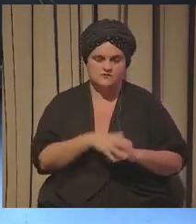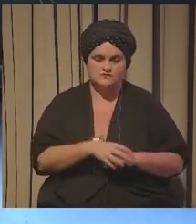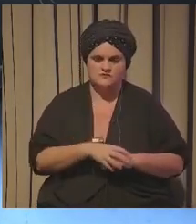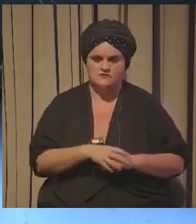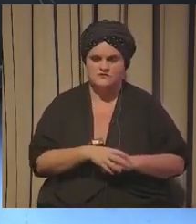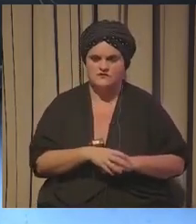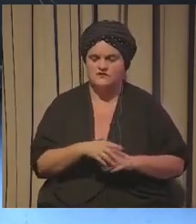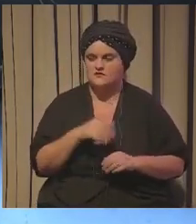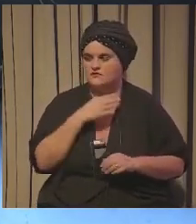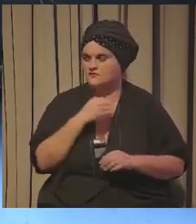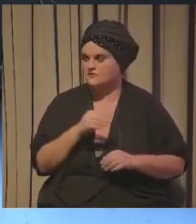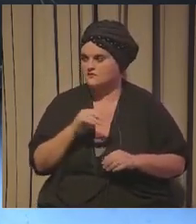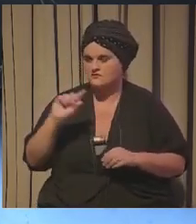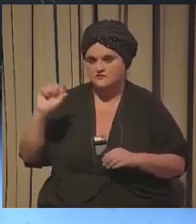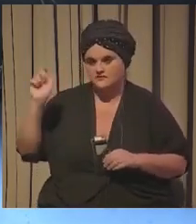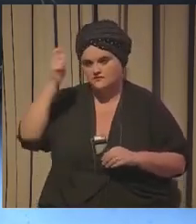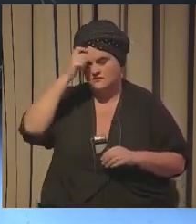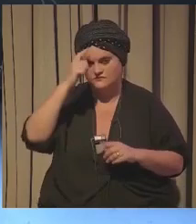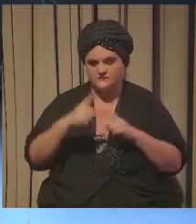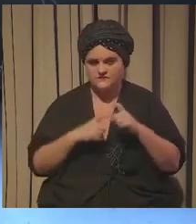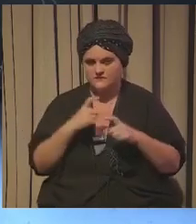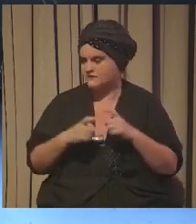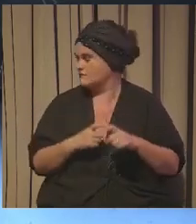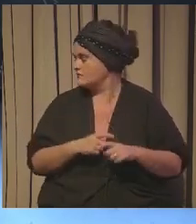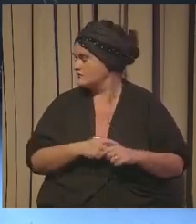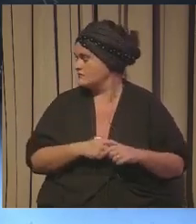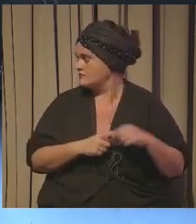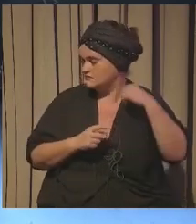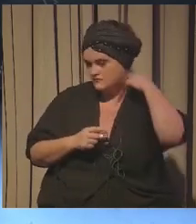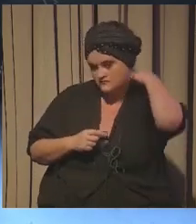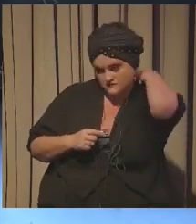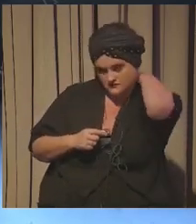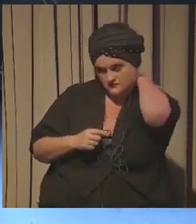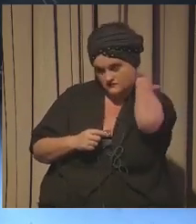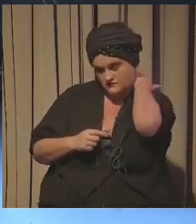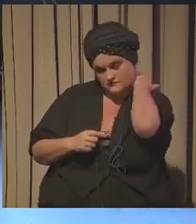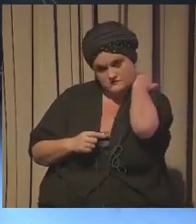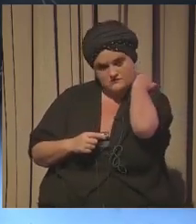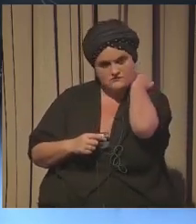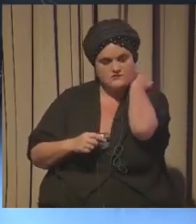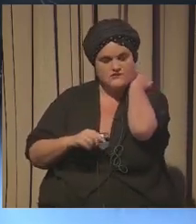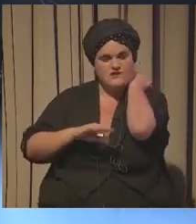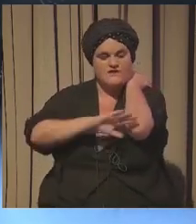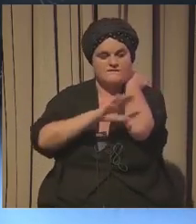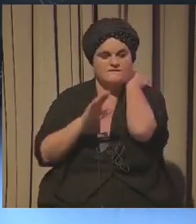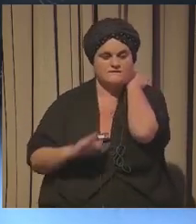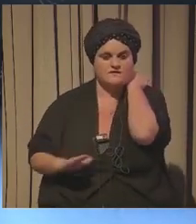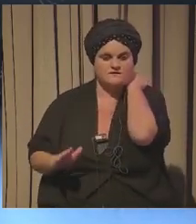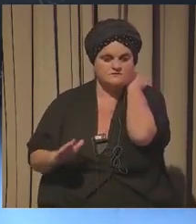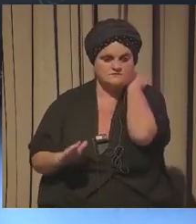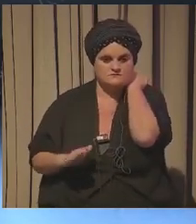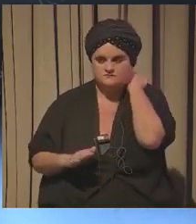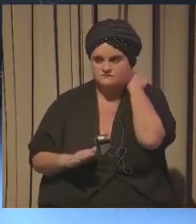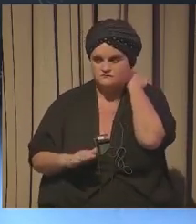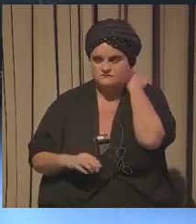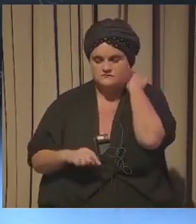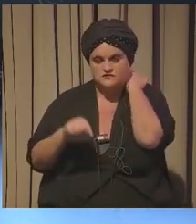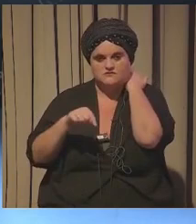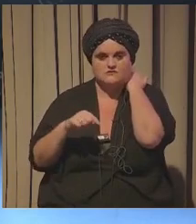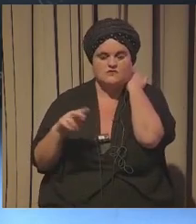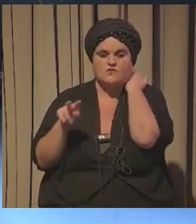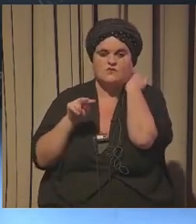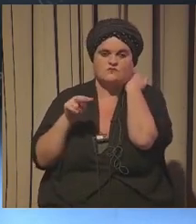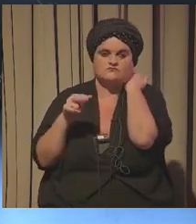gustado mucho también el concepto de familia que ha sacado Peter Bishop, que es verdad que en el fondo esto es un encuentro